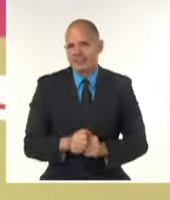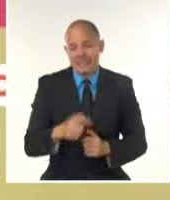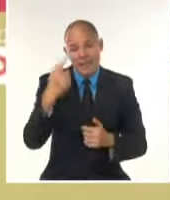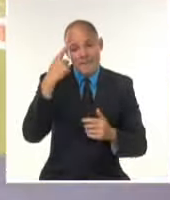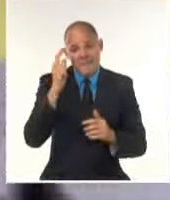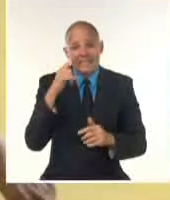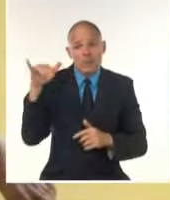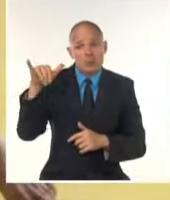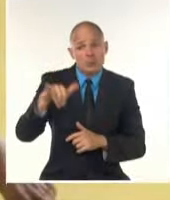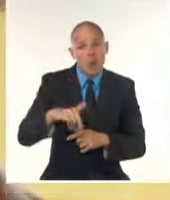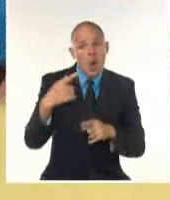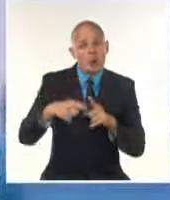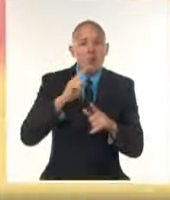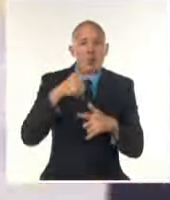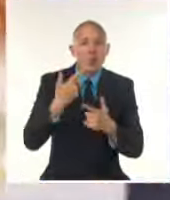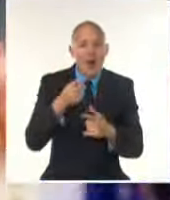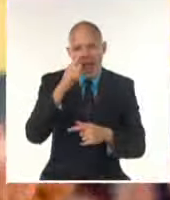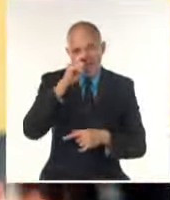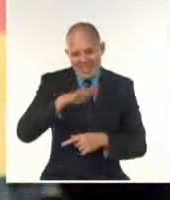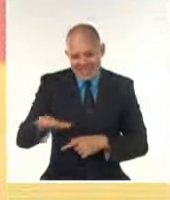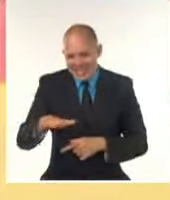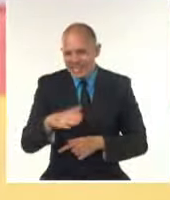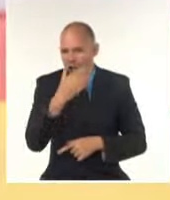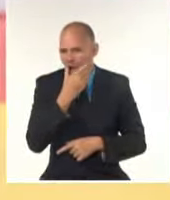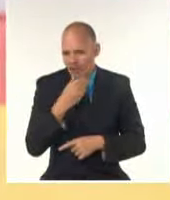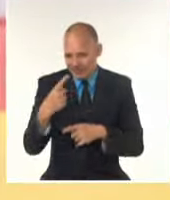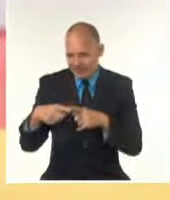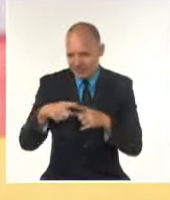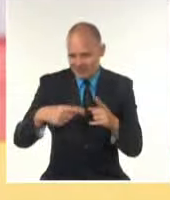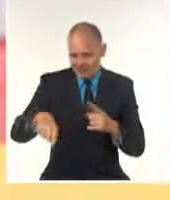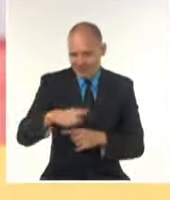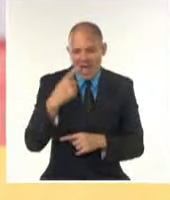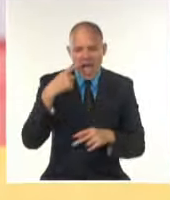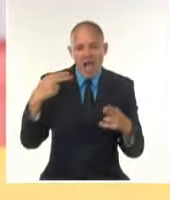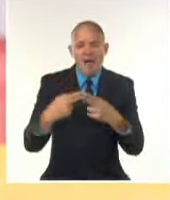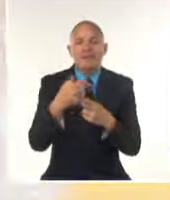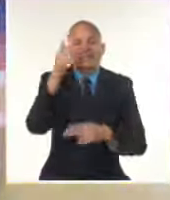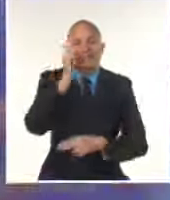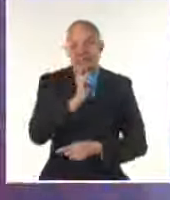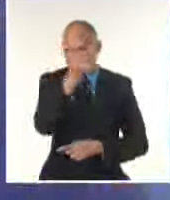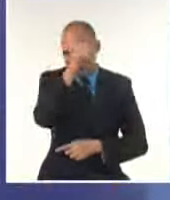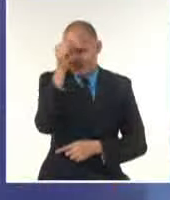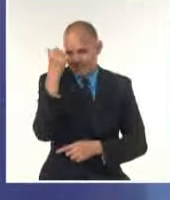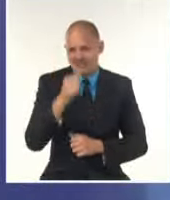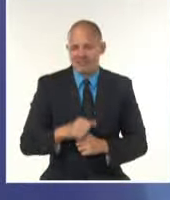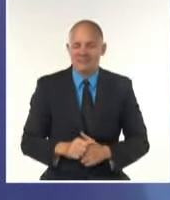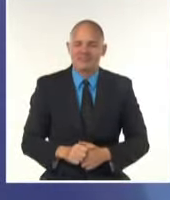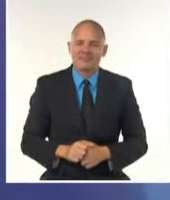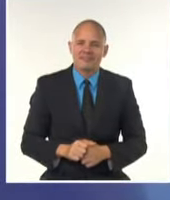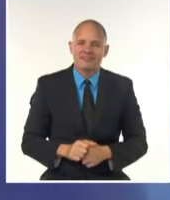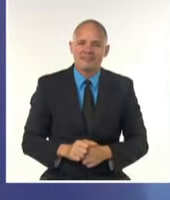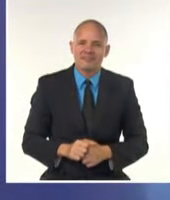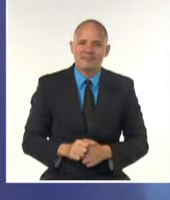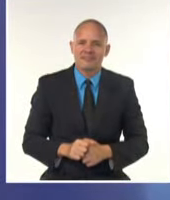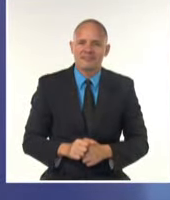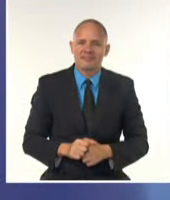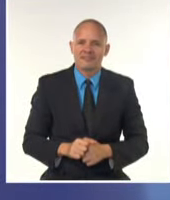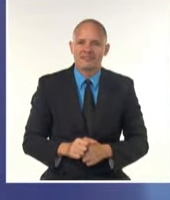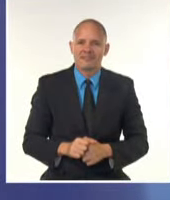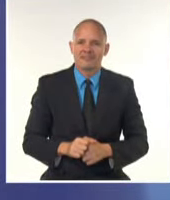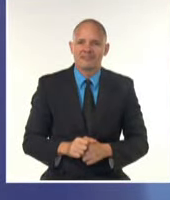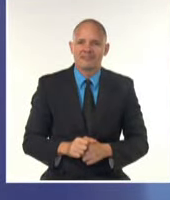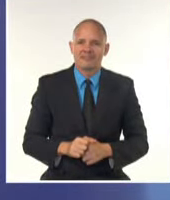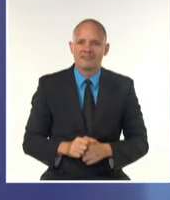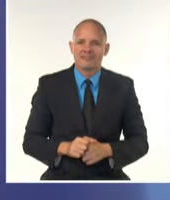los atletas en las categorías infantil, cadete y junior a competir entre sábado y domingo. Fue un reporte de Alejandro Rodríguez Cuervo para el Canal